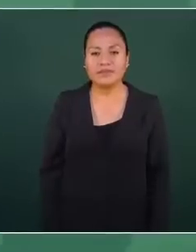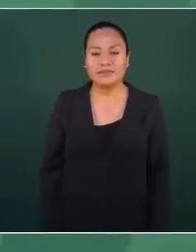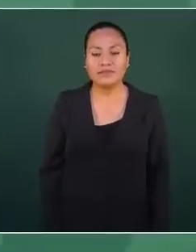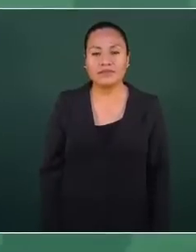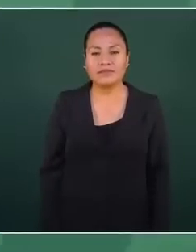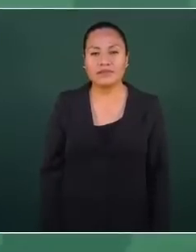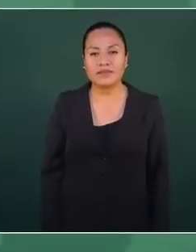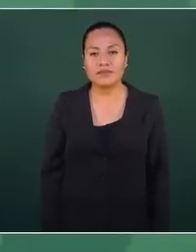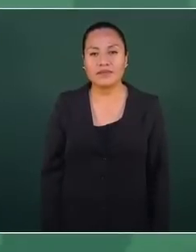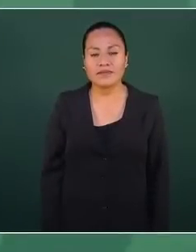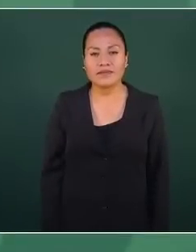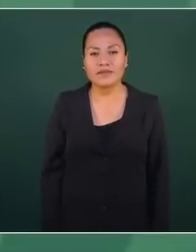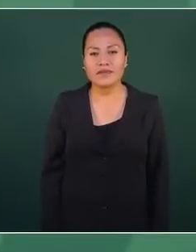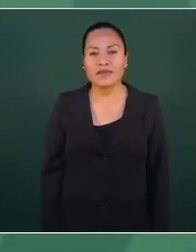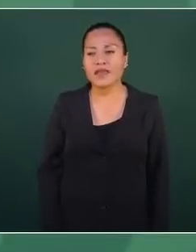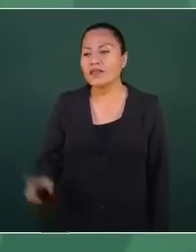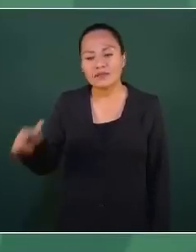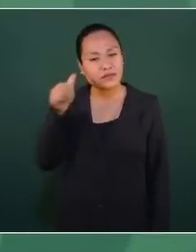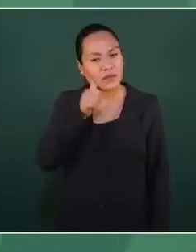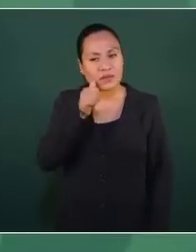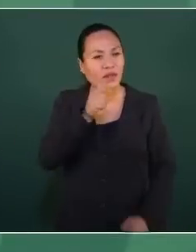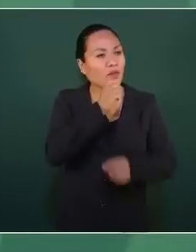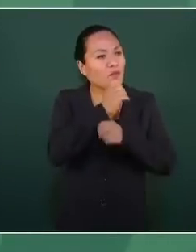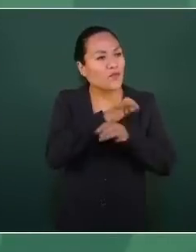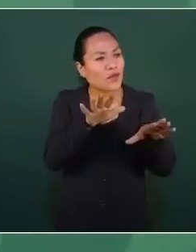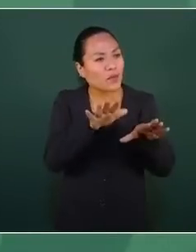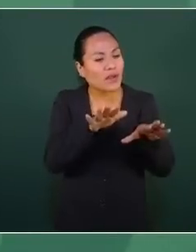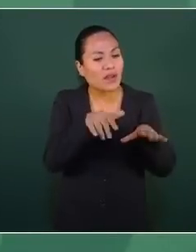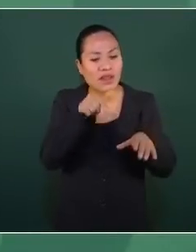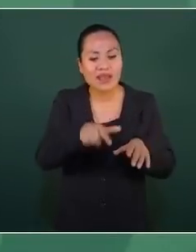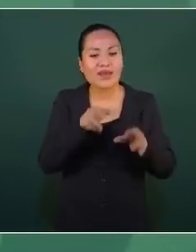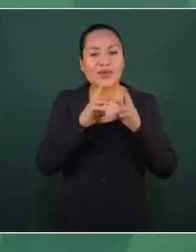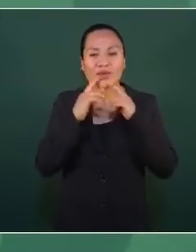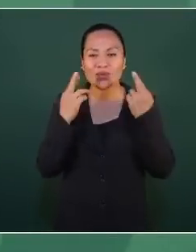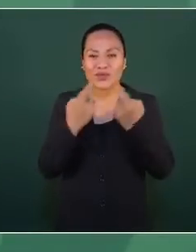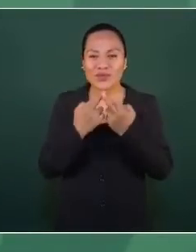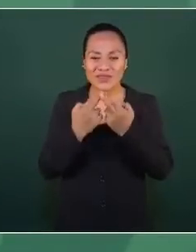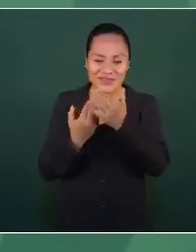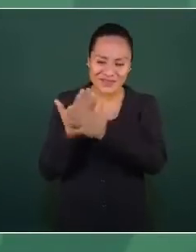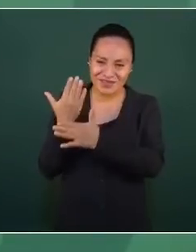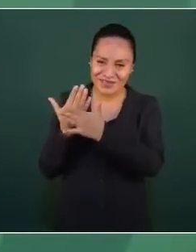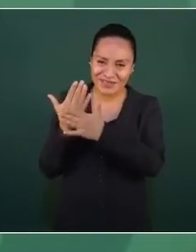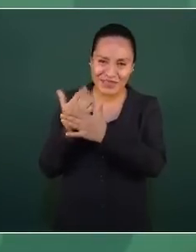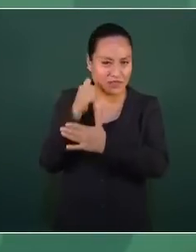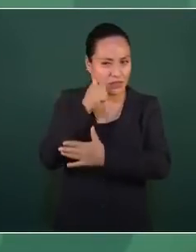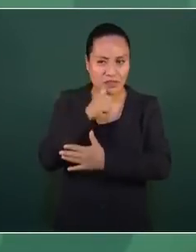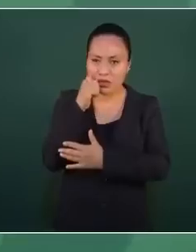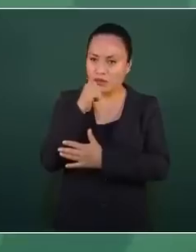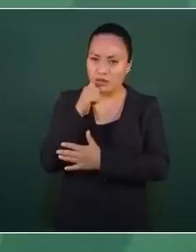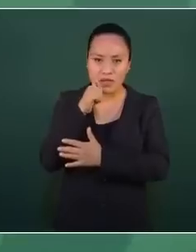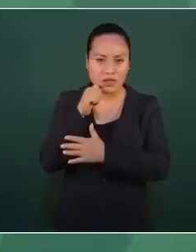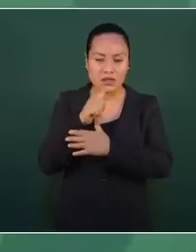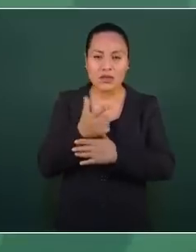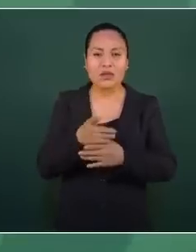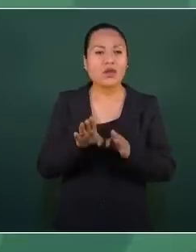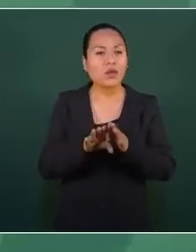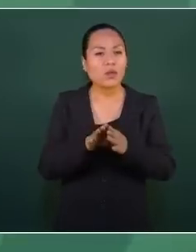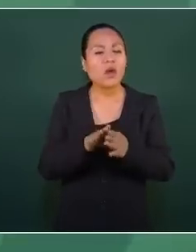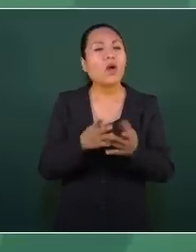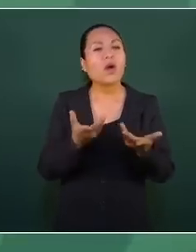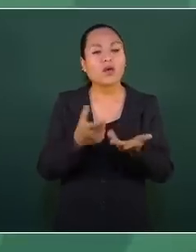de que informe en estas conferencias sobre